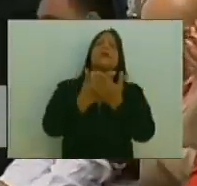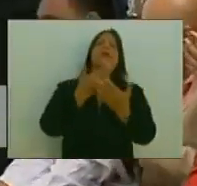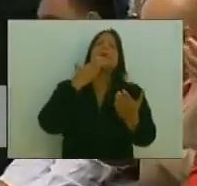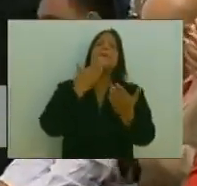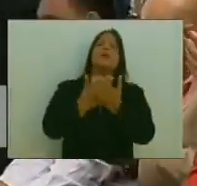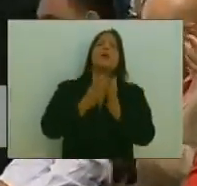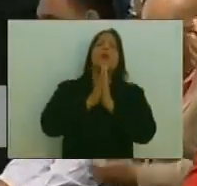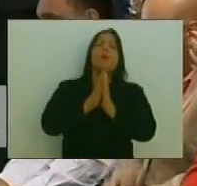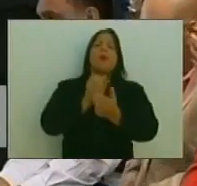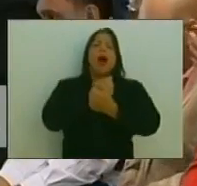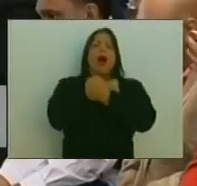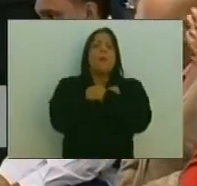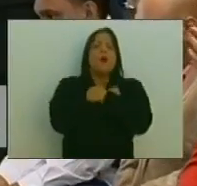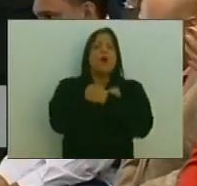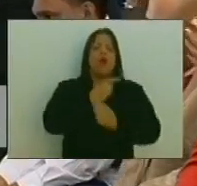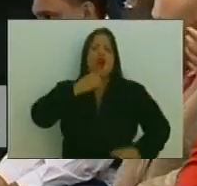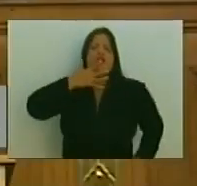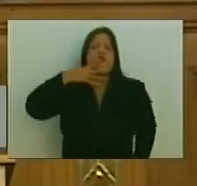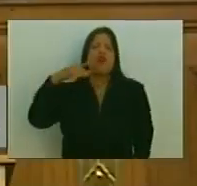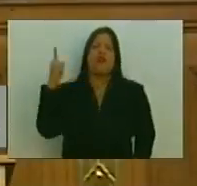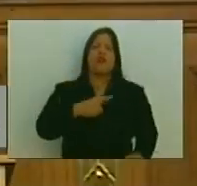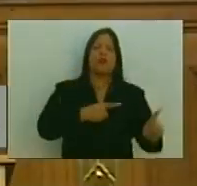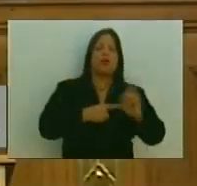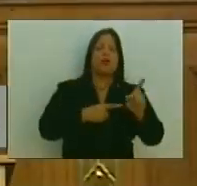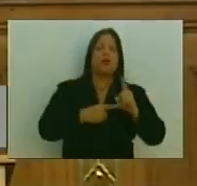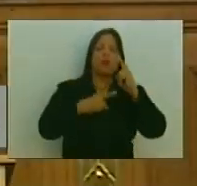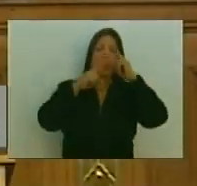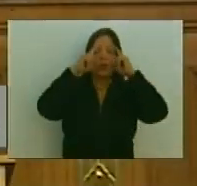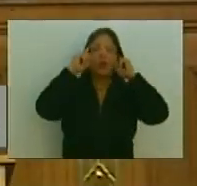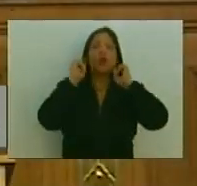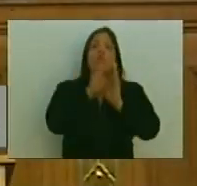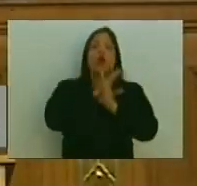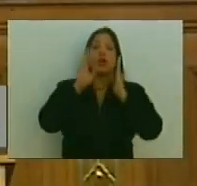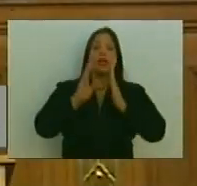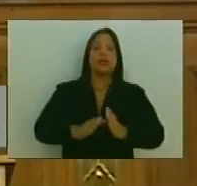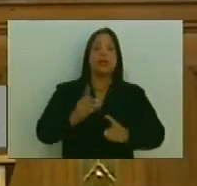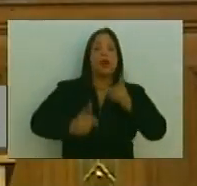exijo desde el amor, no desde la arrogancia y la soberbia, porque los cristianos,